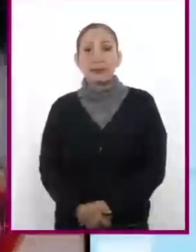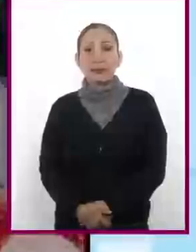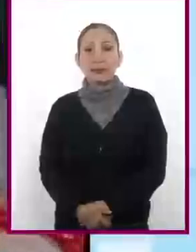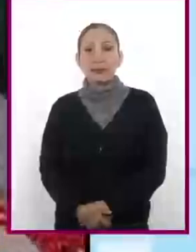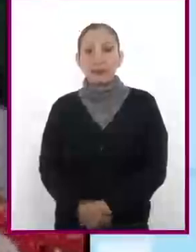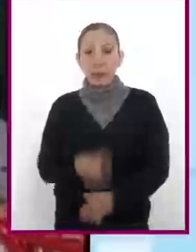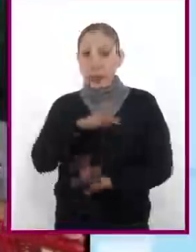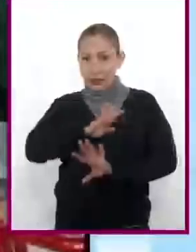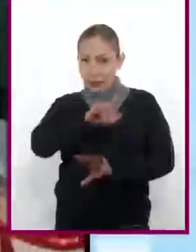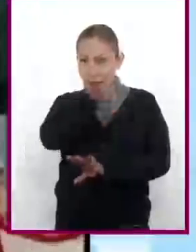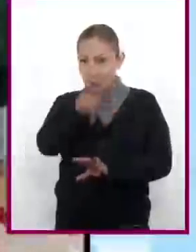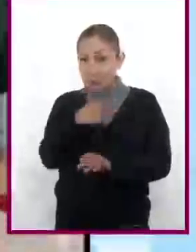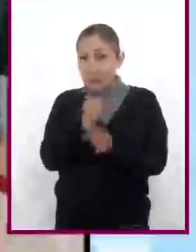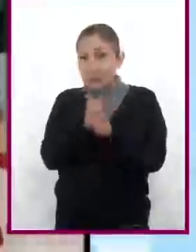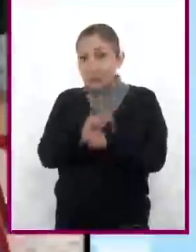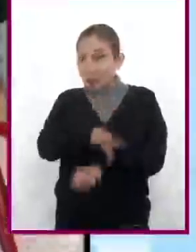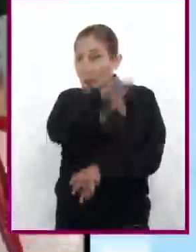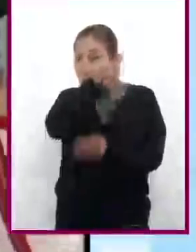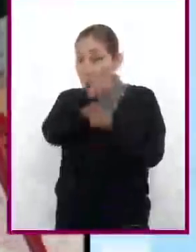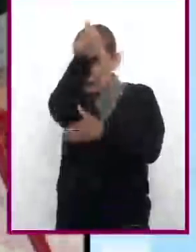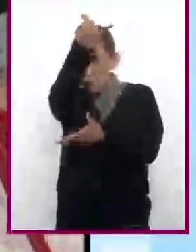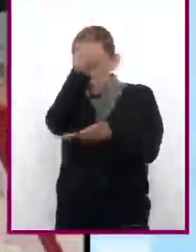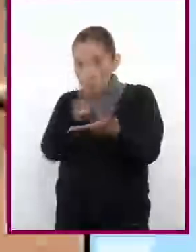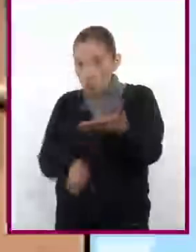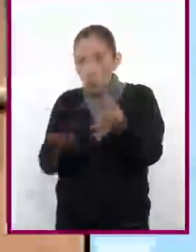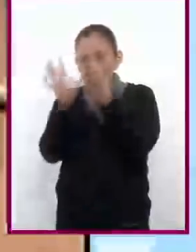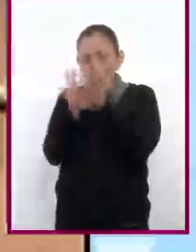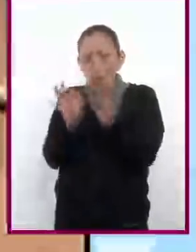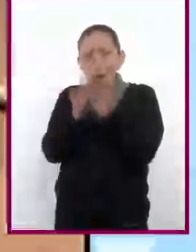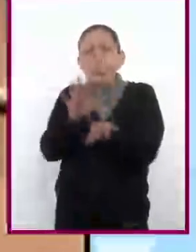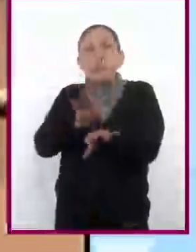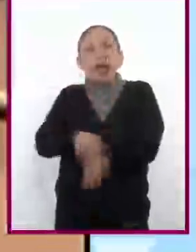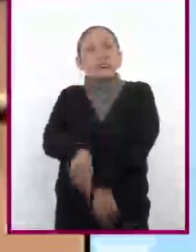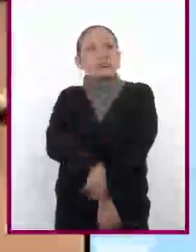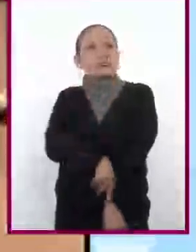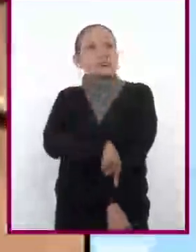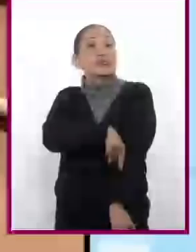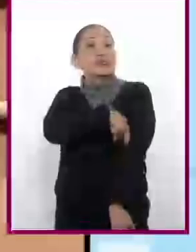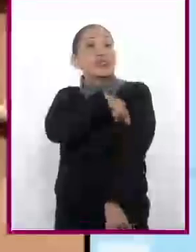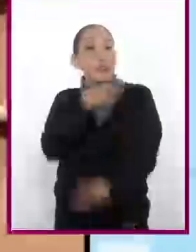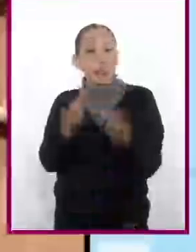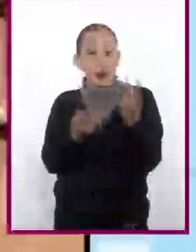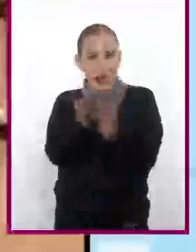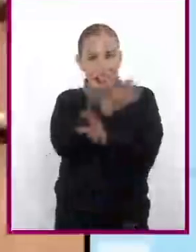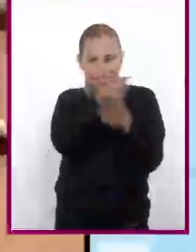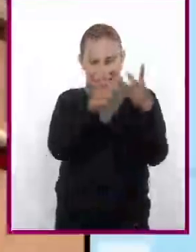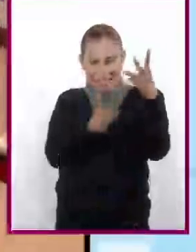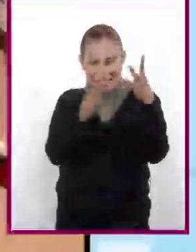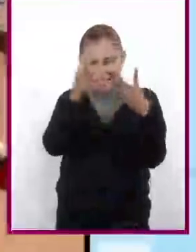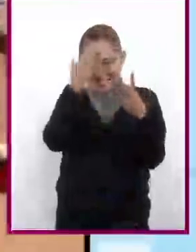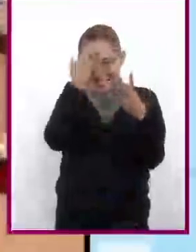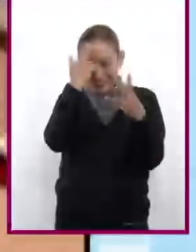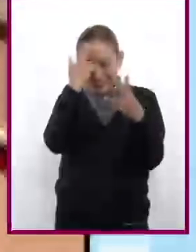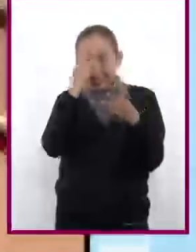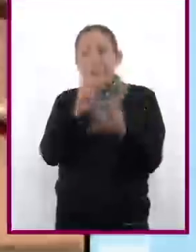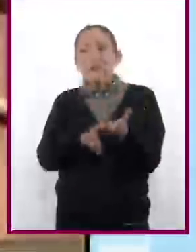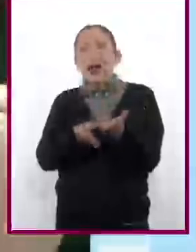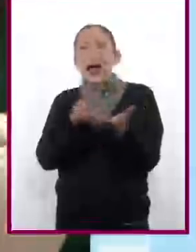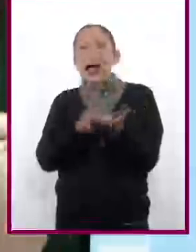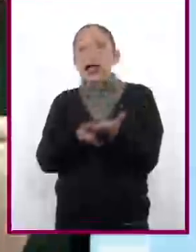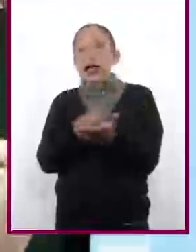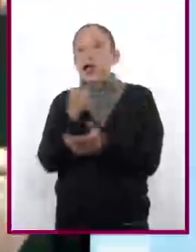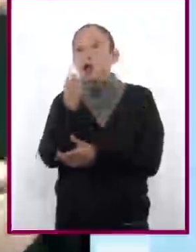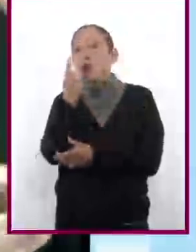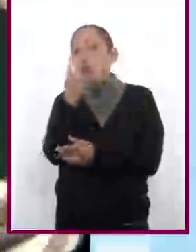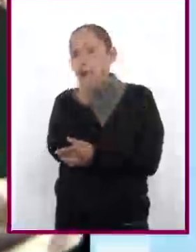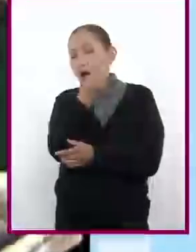El cuerpo de la investigación será el desarrollo o la descripción más detallada de las preguntas iniciales. Es valioso citar